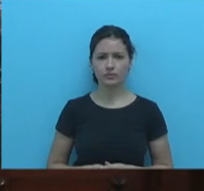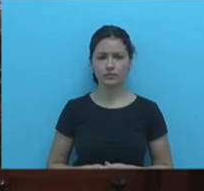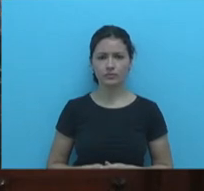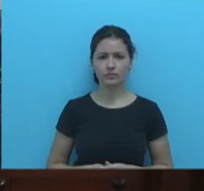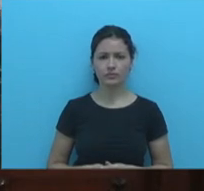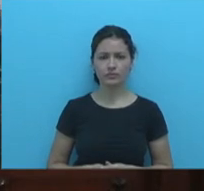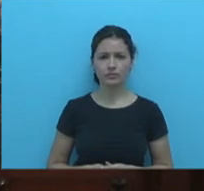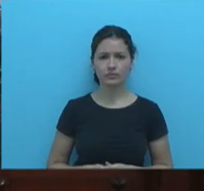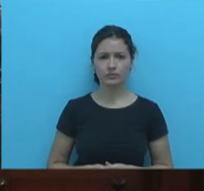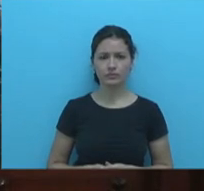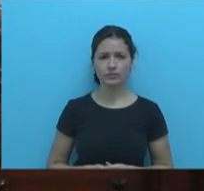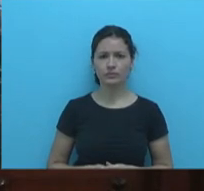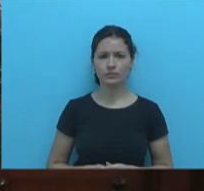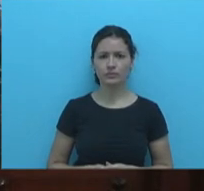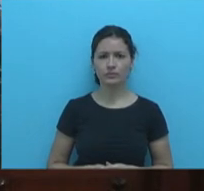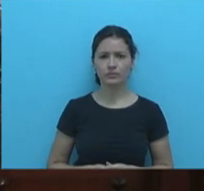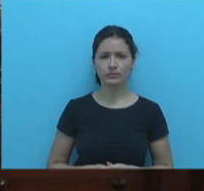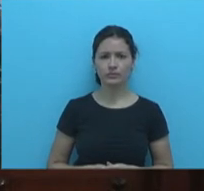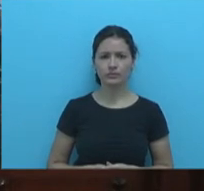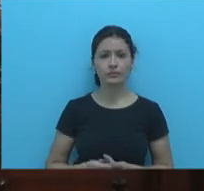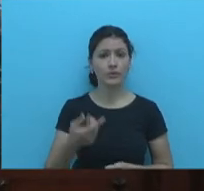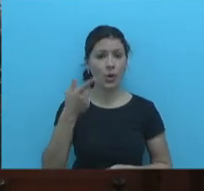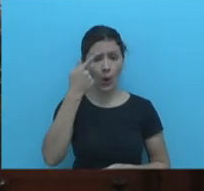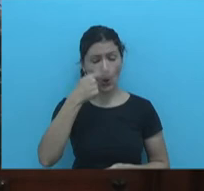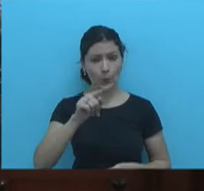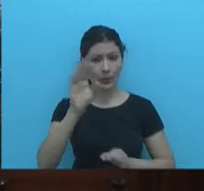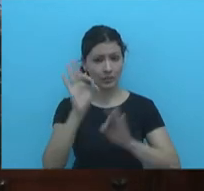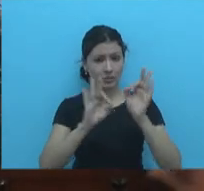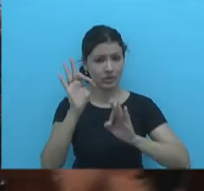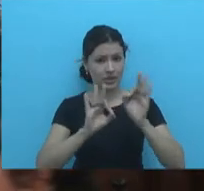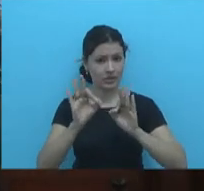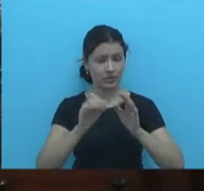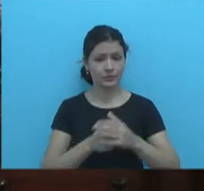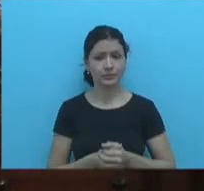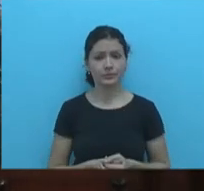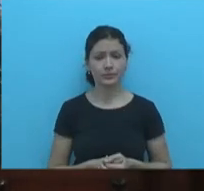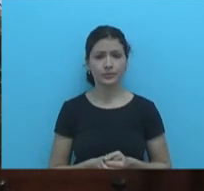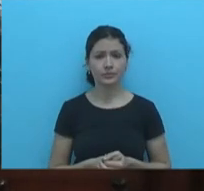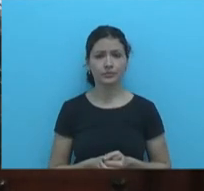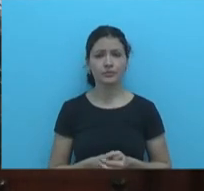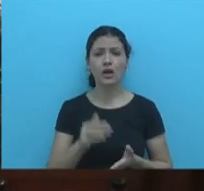al sexto. El último proyecto. Talleres de capacitación.